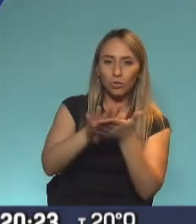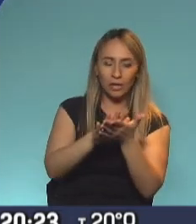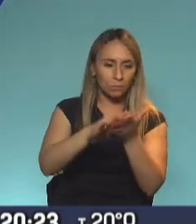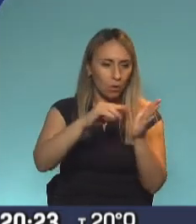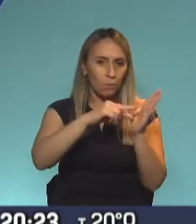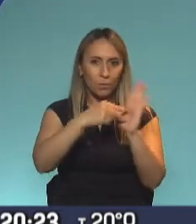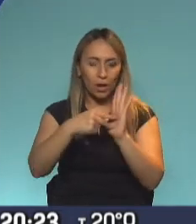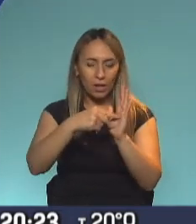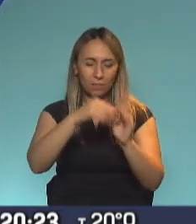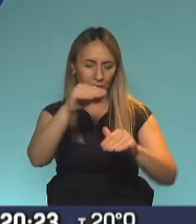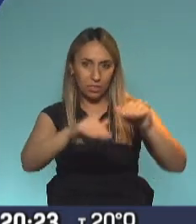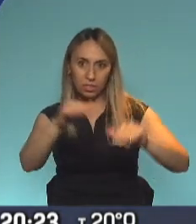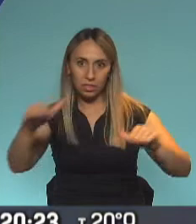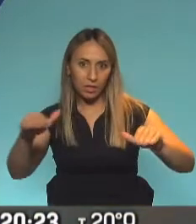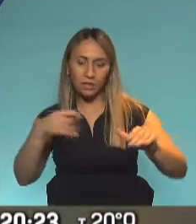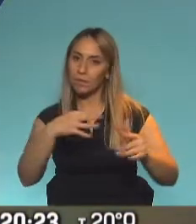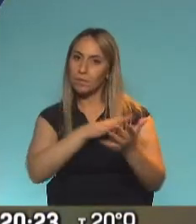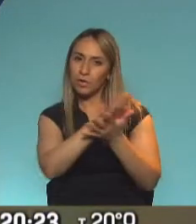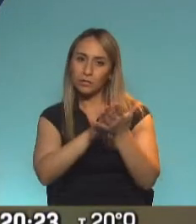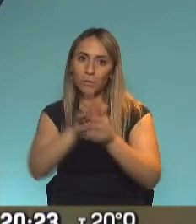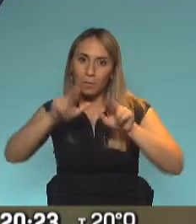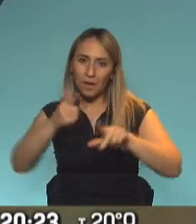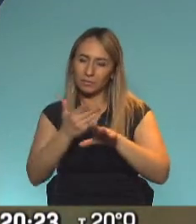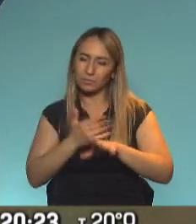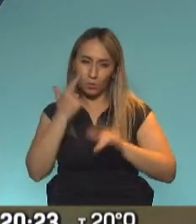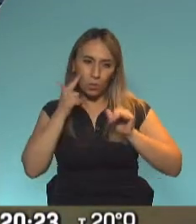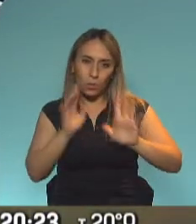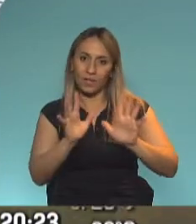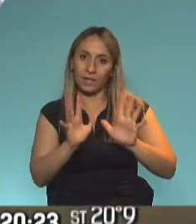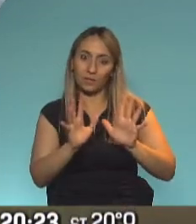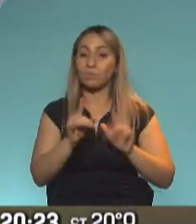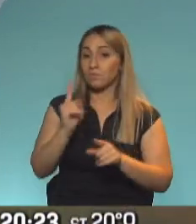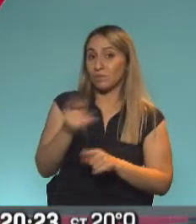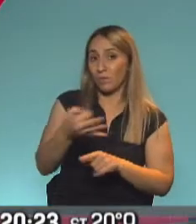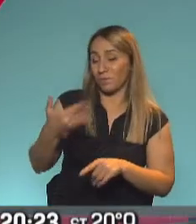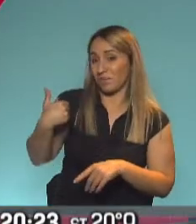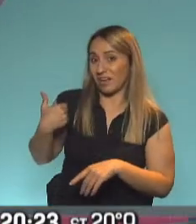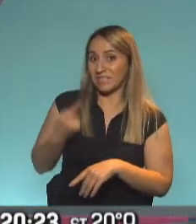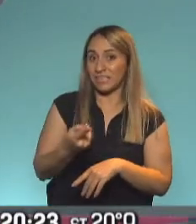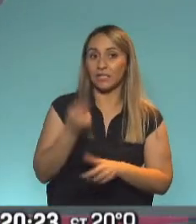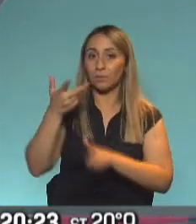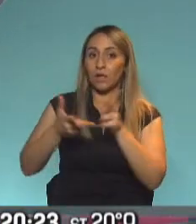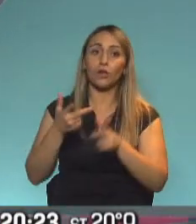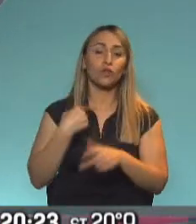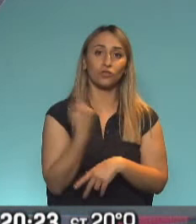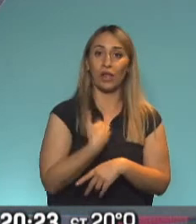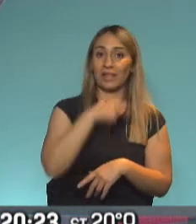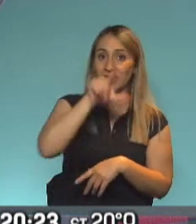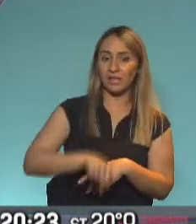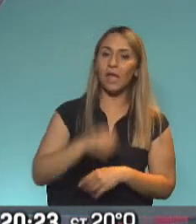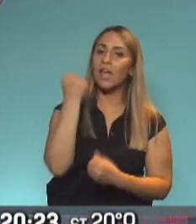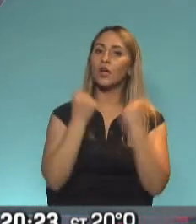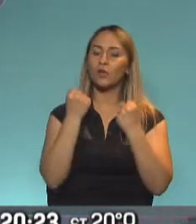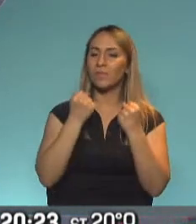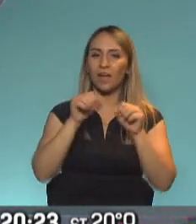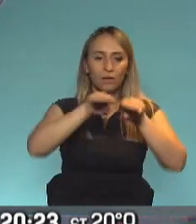de la misma manera que lo que mencionabas recién, explicando, bueno, que tenemos una economía desequilibrada y que no se pueden